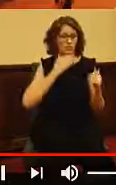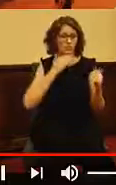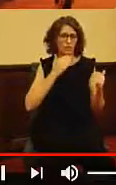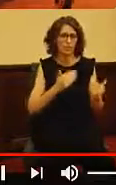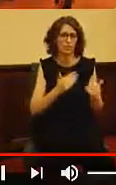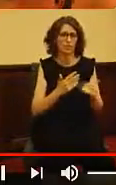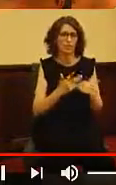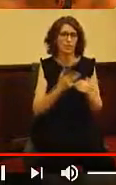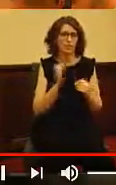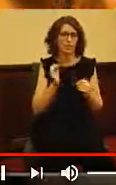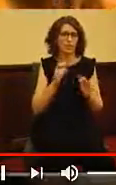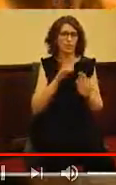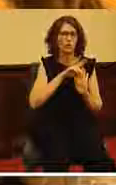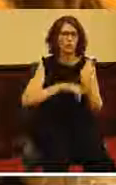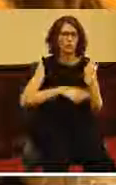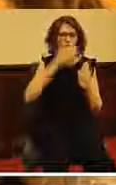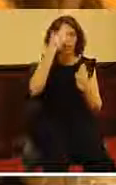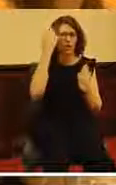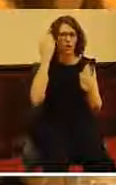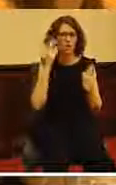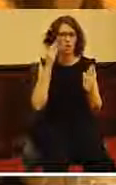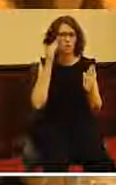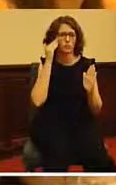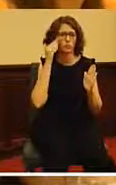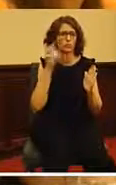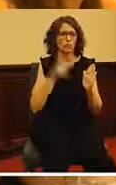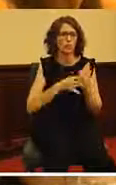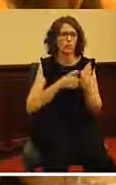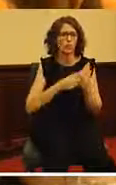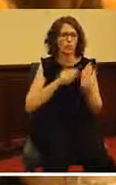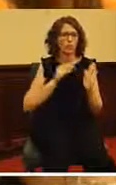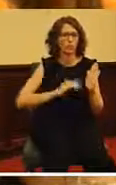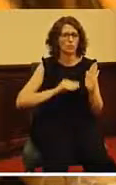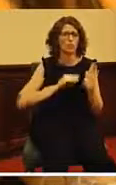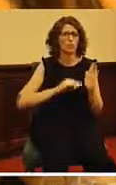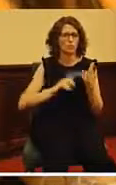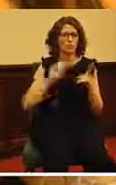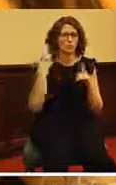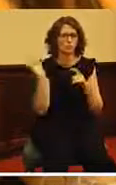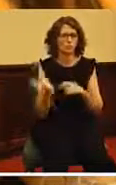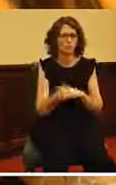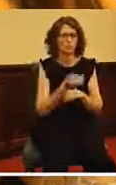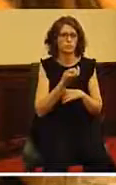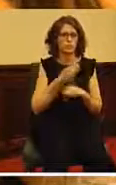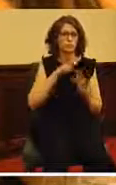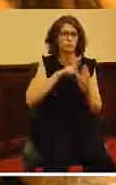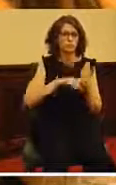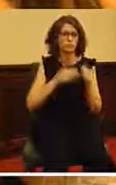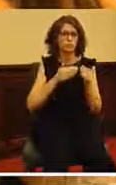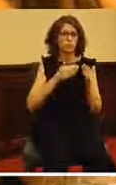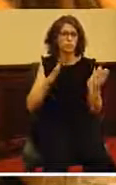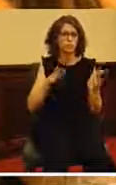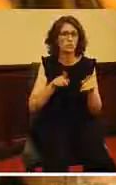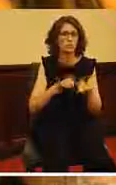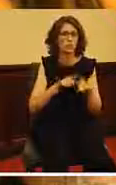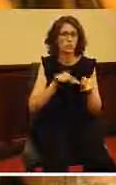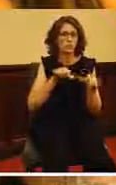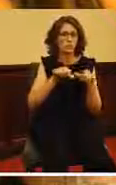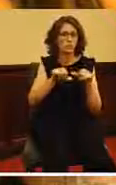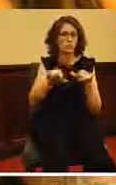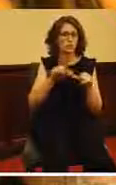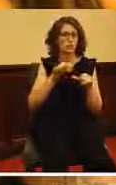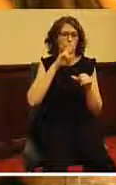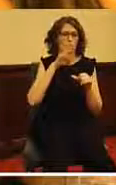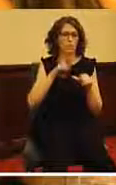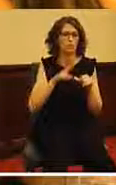creo que el programa Vive el Verano es de una gran calidad, de una gran diversificación. Iniciamos con ese programa el camino de la descentralización hace